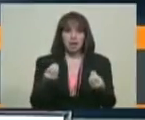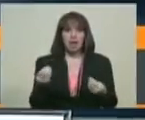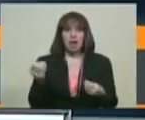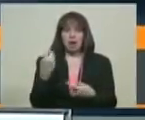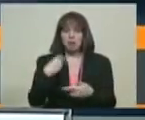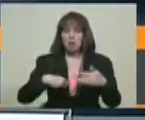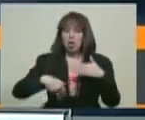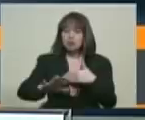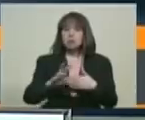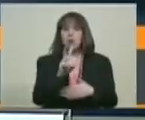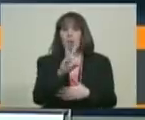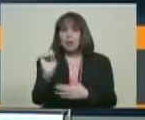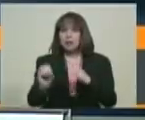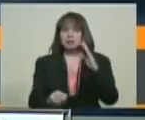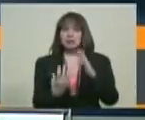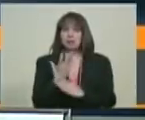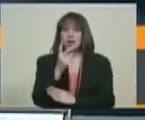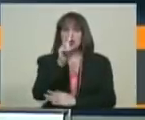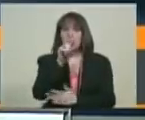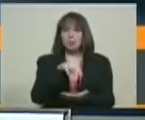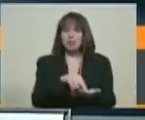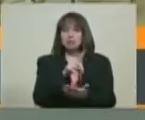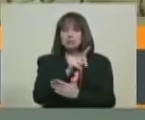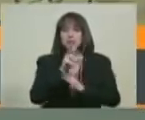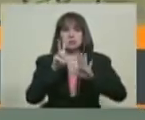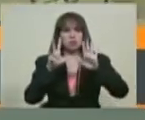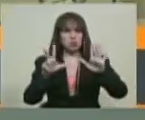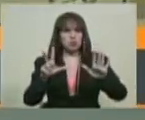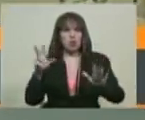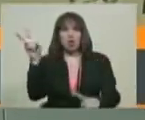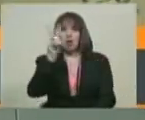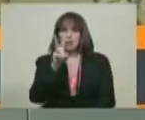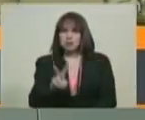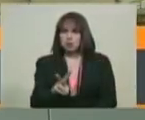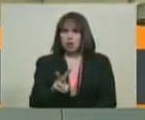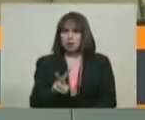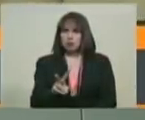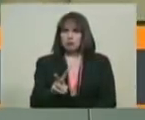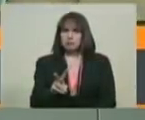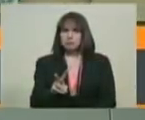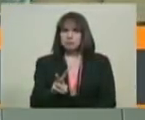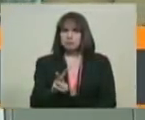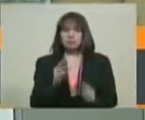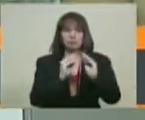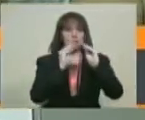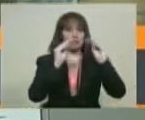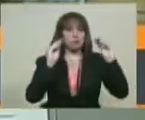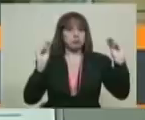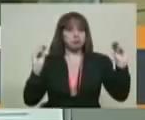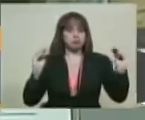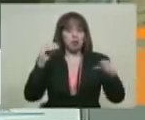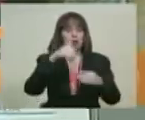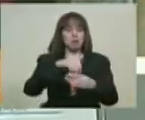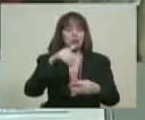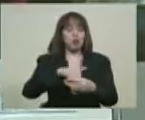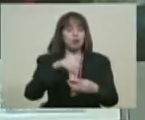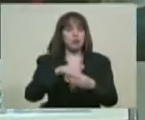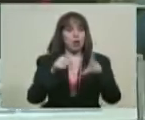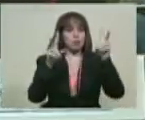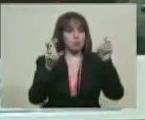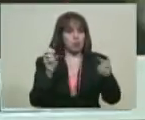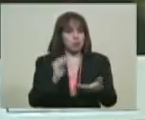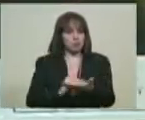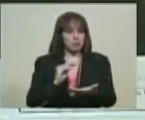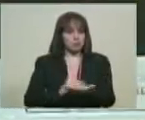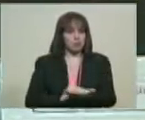20 de mayo de 2018 los venezolanos estarán convocados a un nuevo proceso electoral.